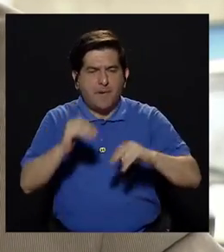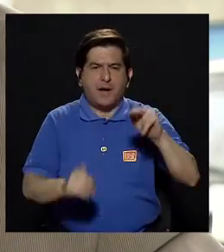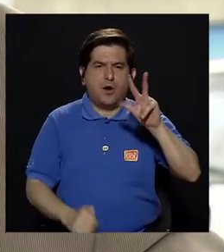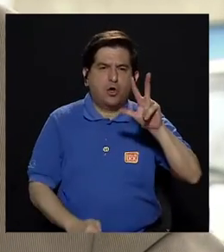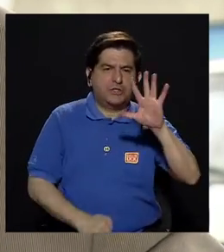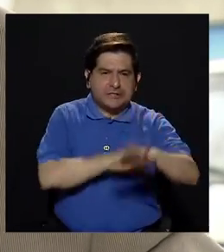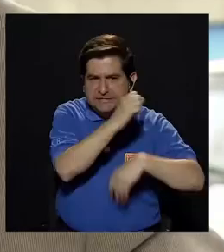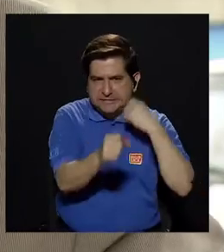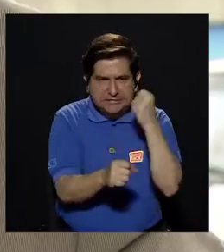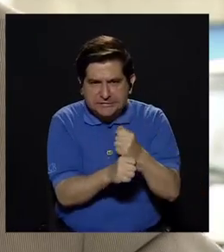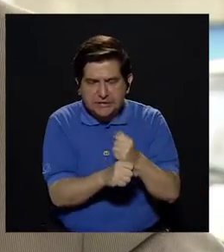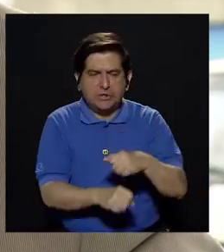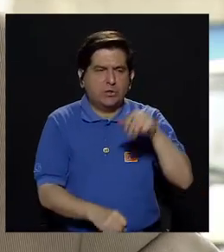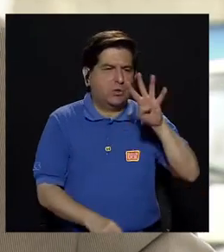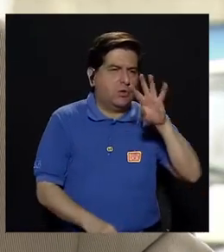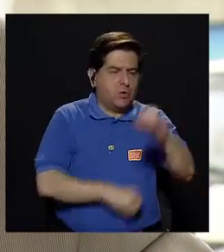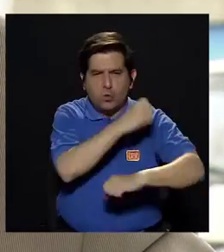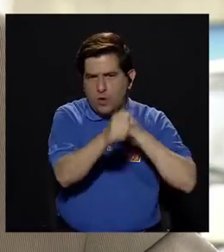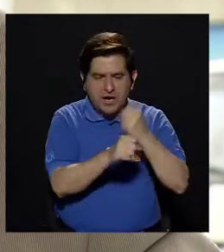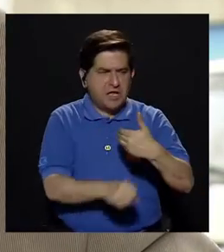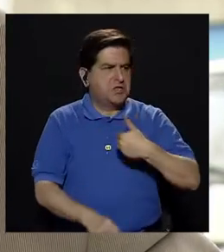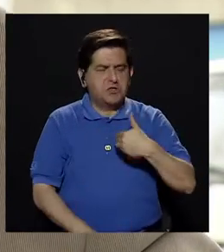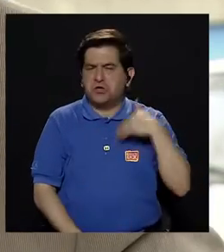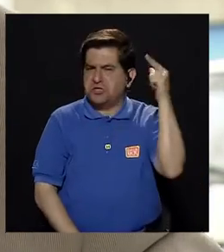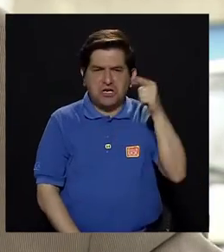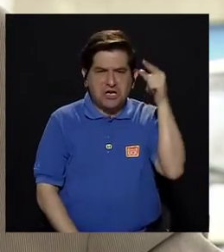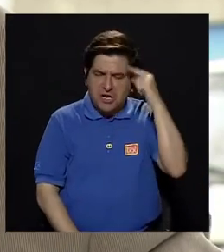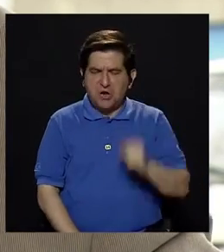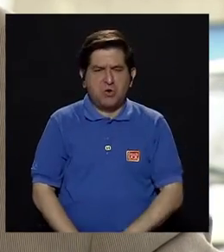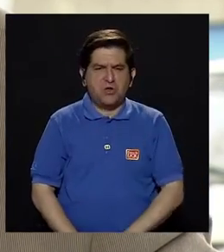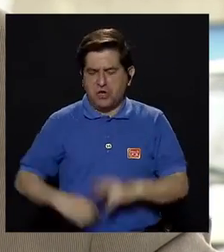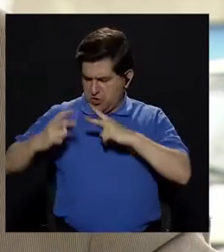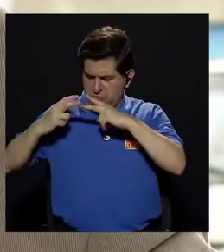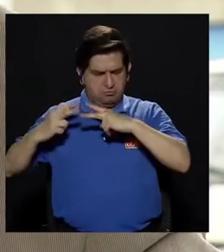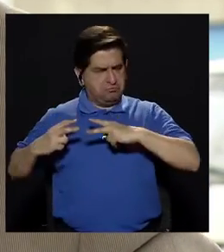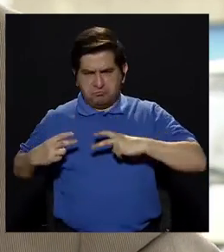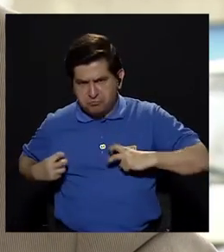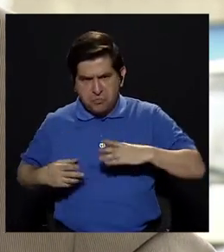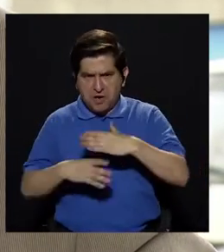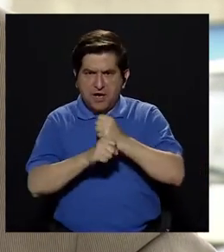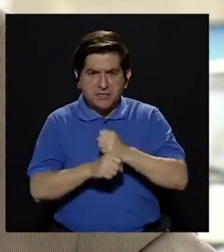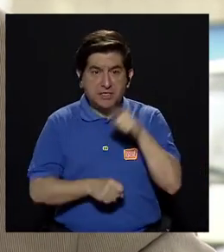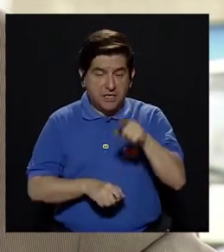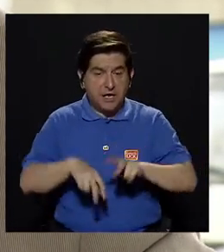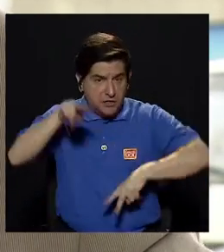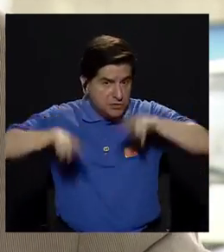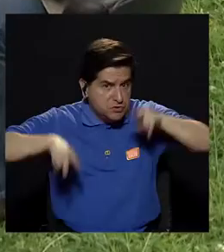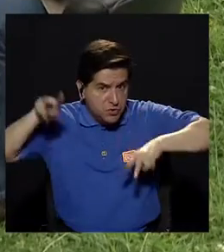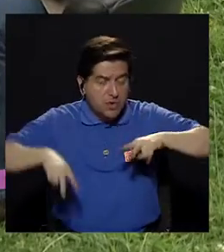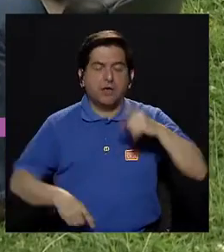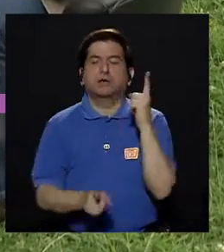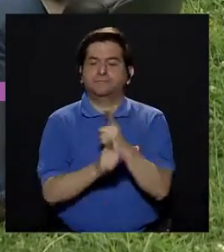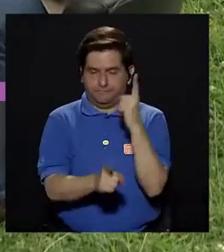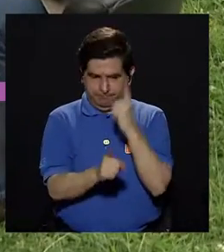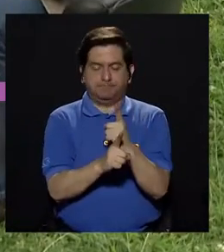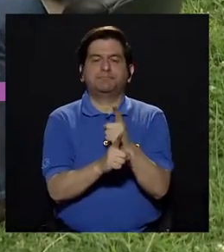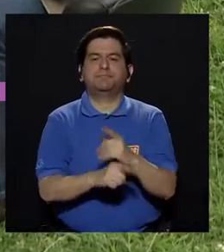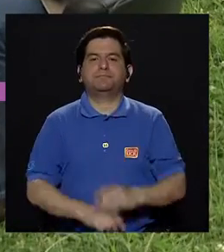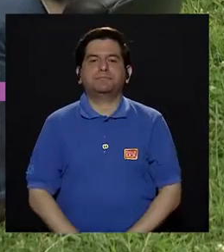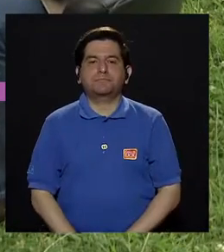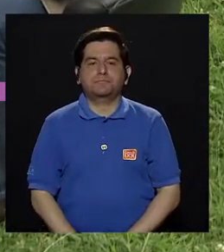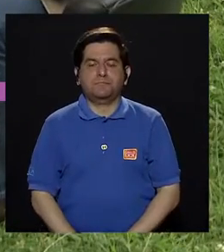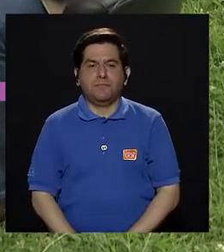de los 35 o 40 años no tenía ningún sentido hacerle una mamografía. Uh-huh. Esto me imagino que ha ido variando. Correcto, de